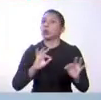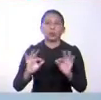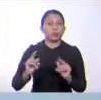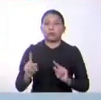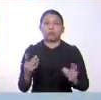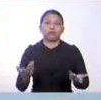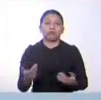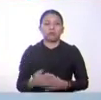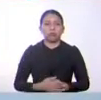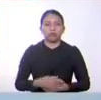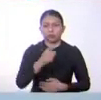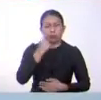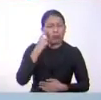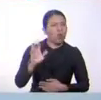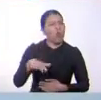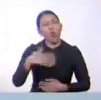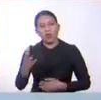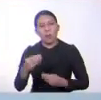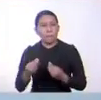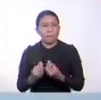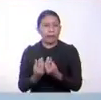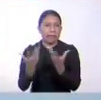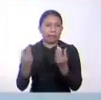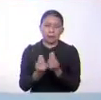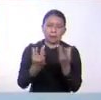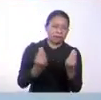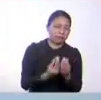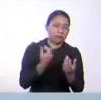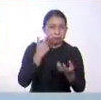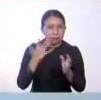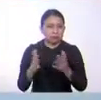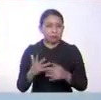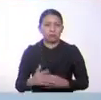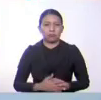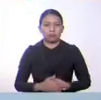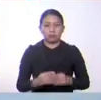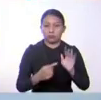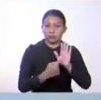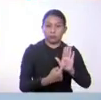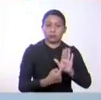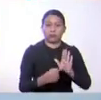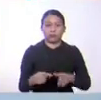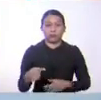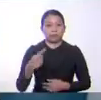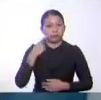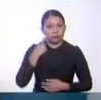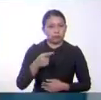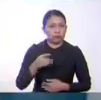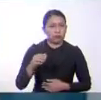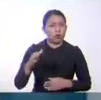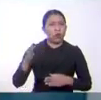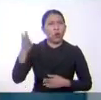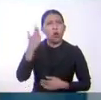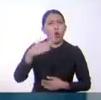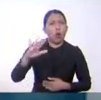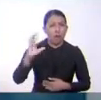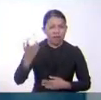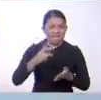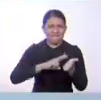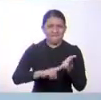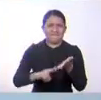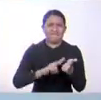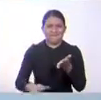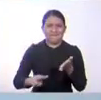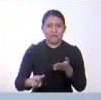observan otras plantas, por ejemplo, algunas plantas como las que tengo acá, obviamente ven que las hojas son verdes, pero